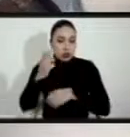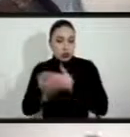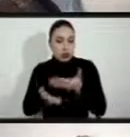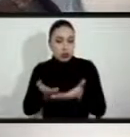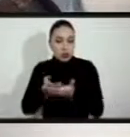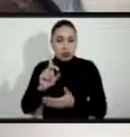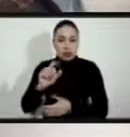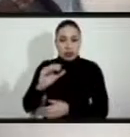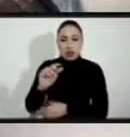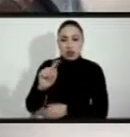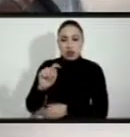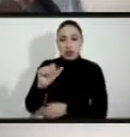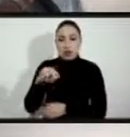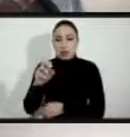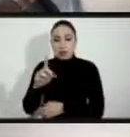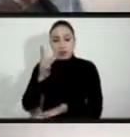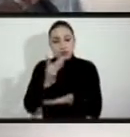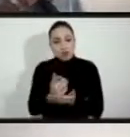particular en un solo acto.